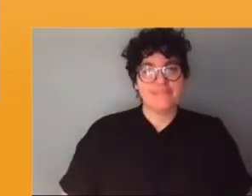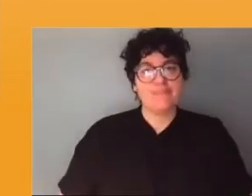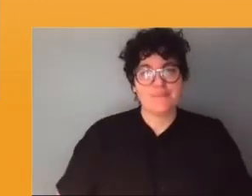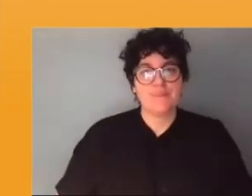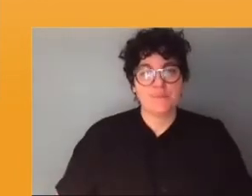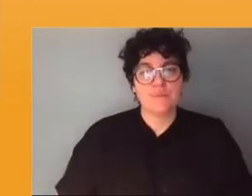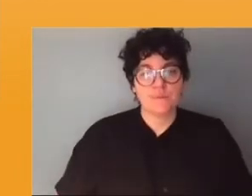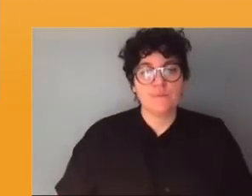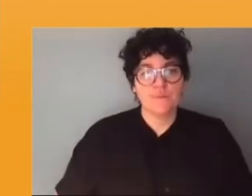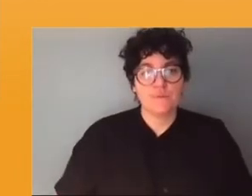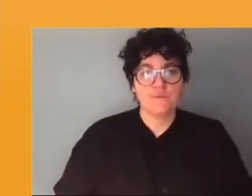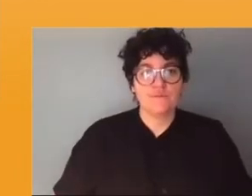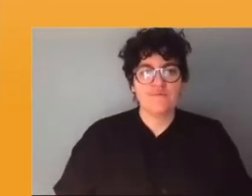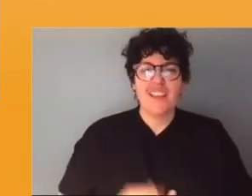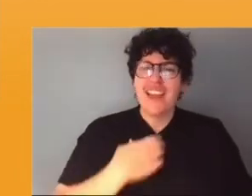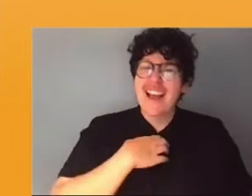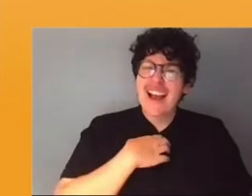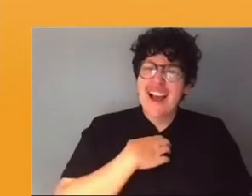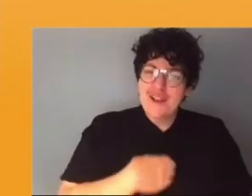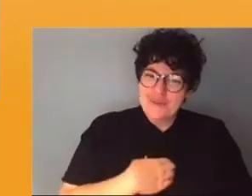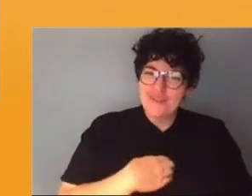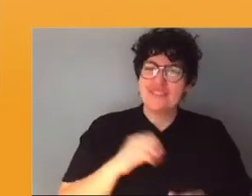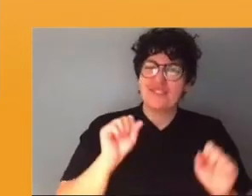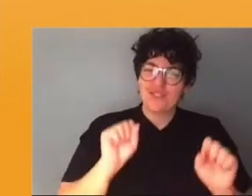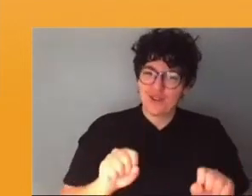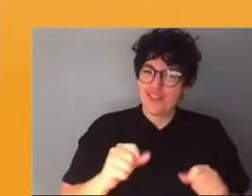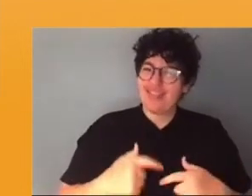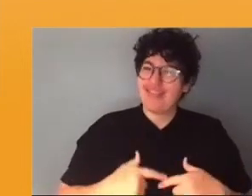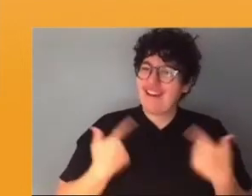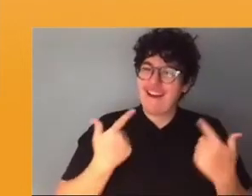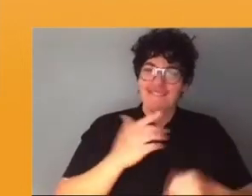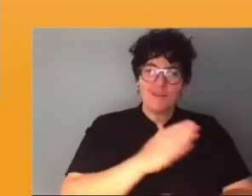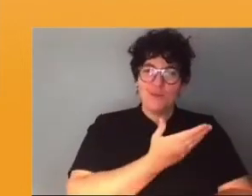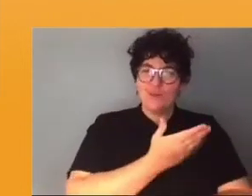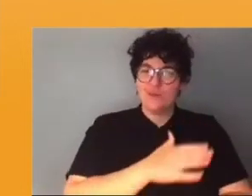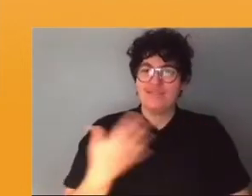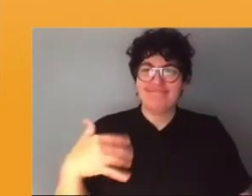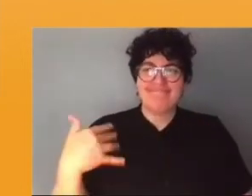Entonces, me gustaría poder tener música en vivo.